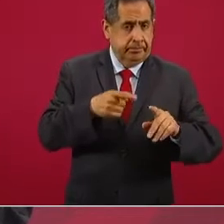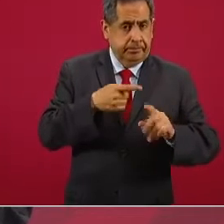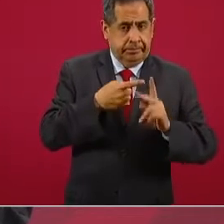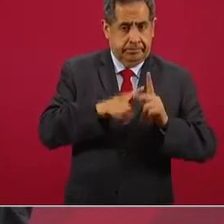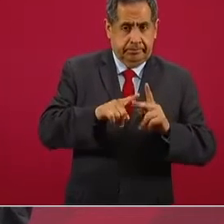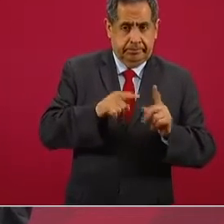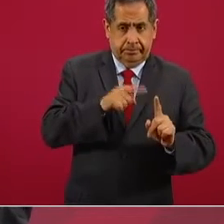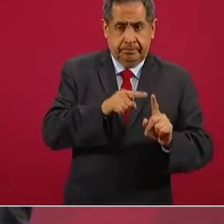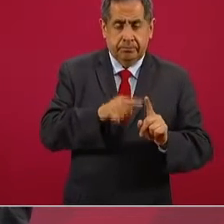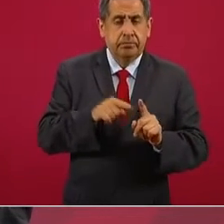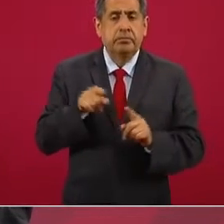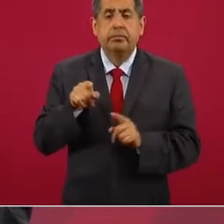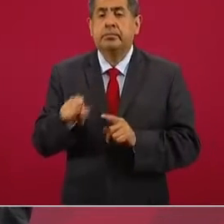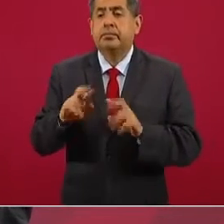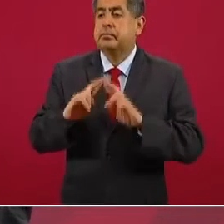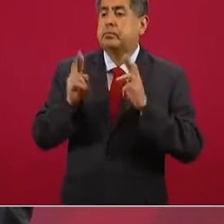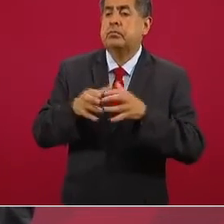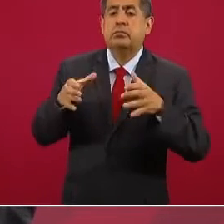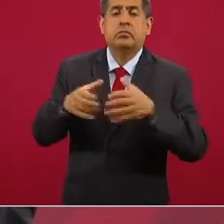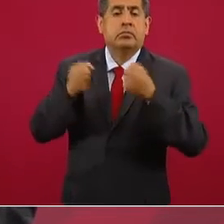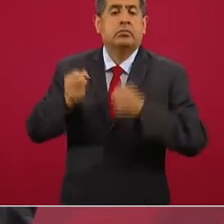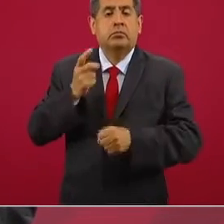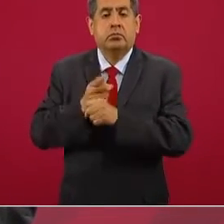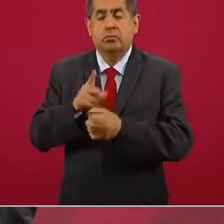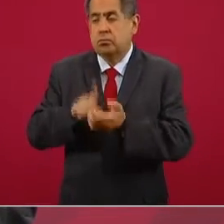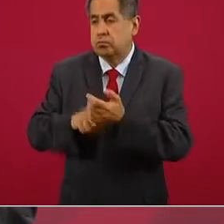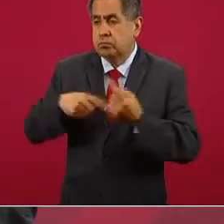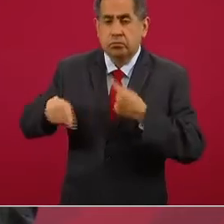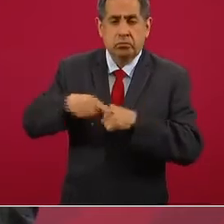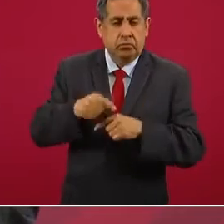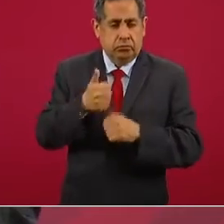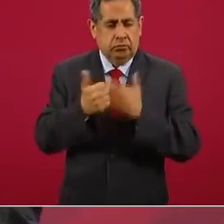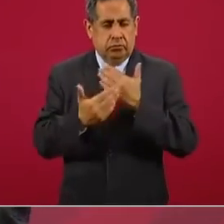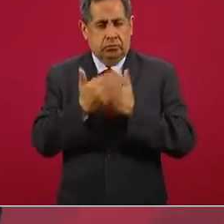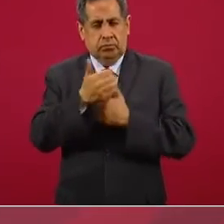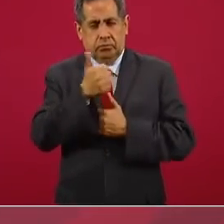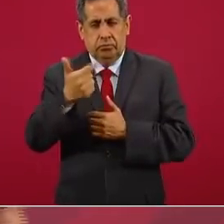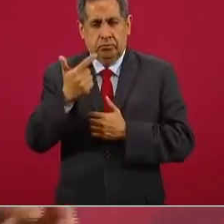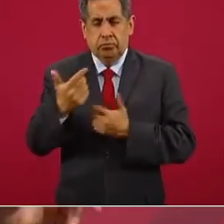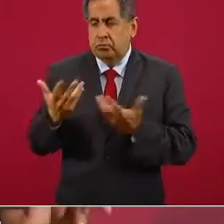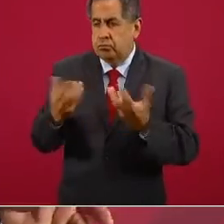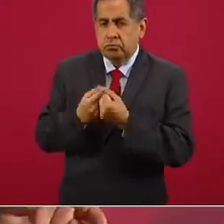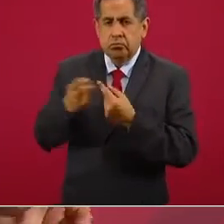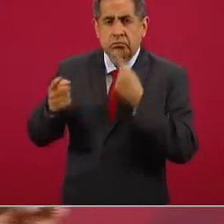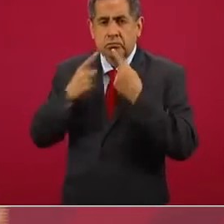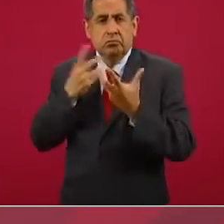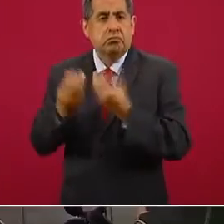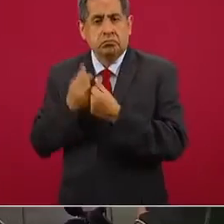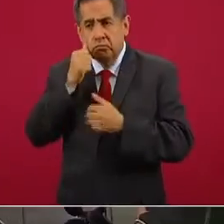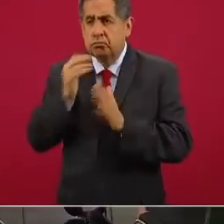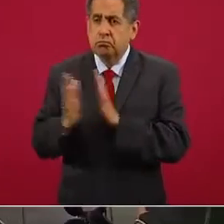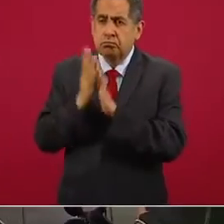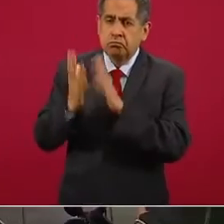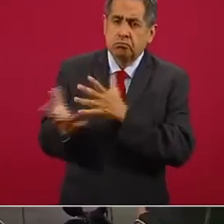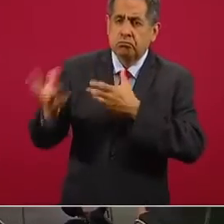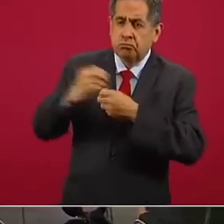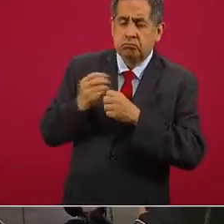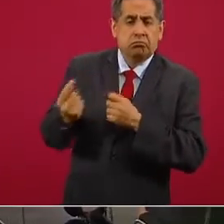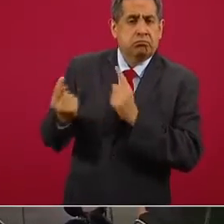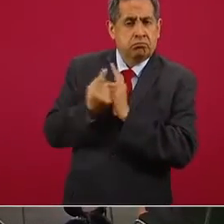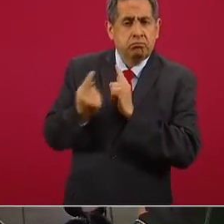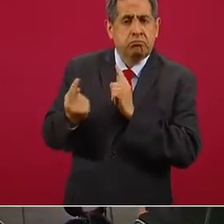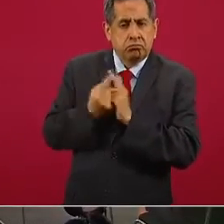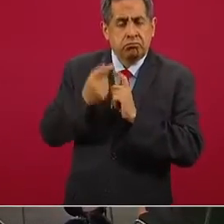en la reunión de seguridad de 6 a 7 de la mañana participan el